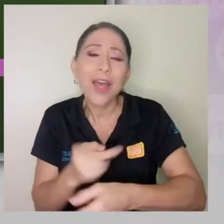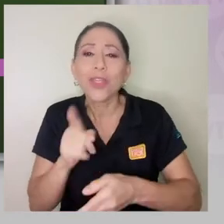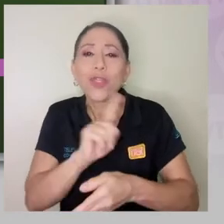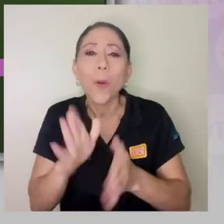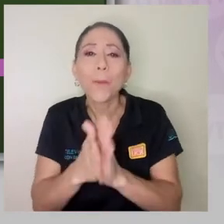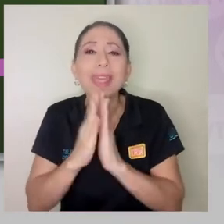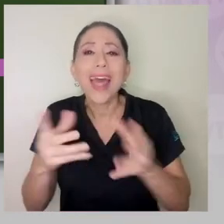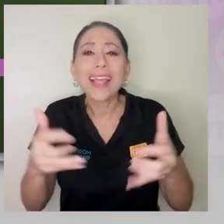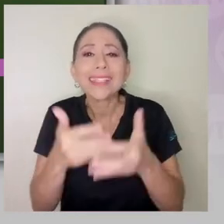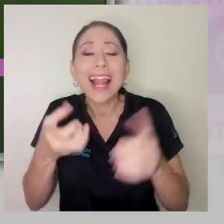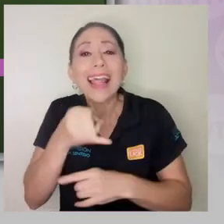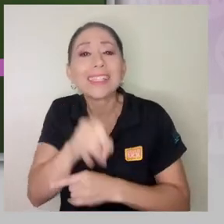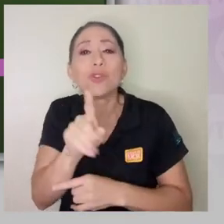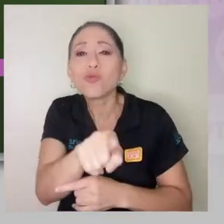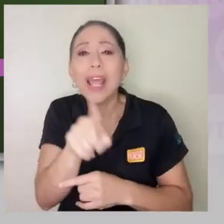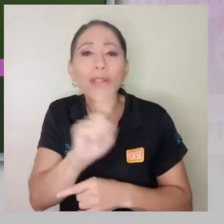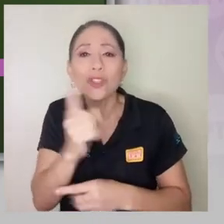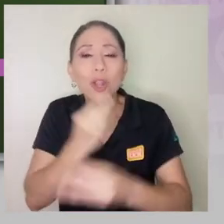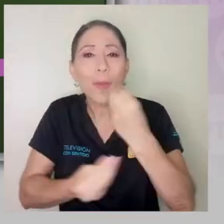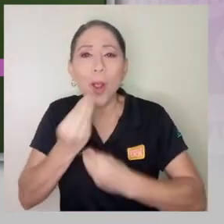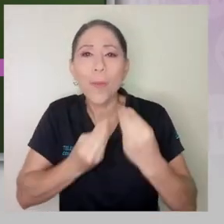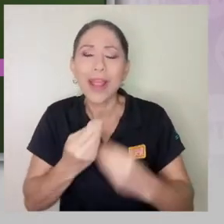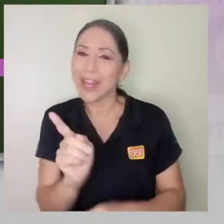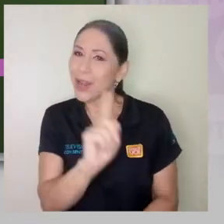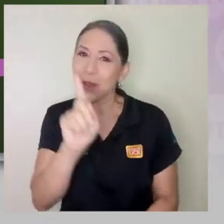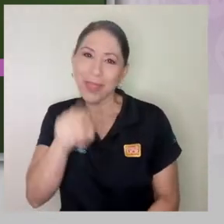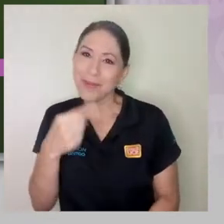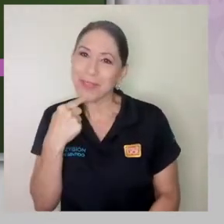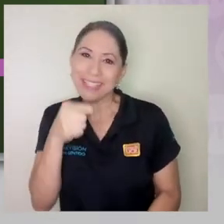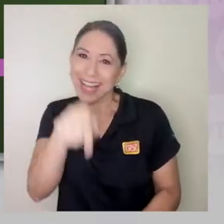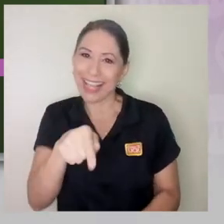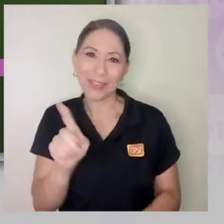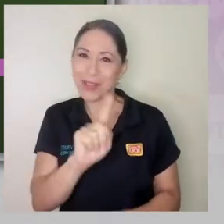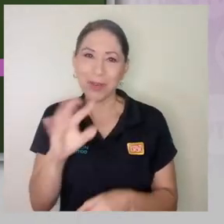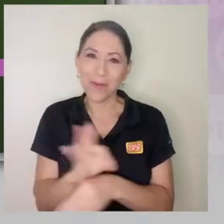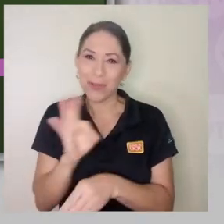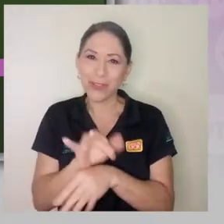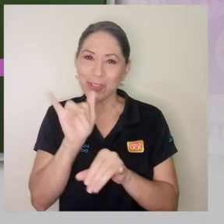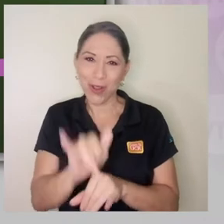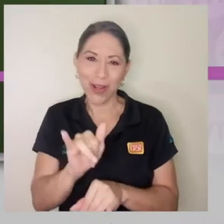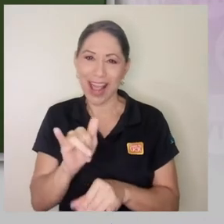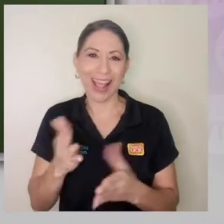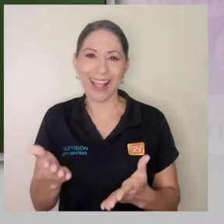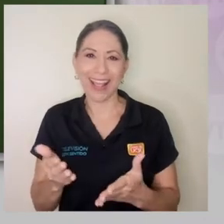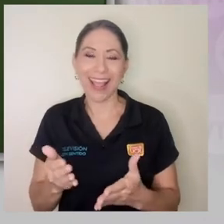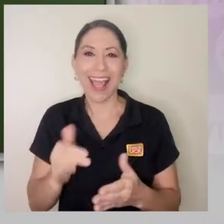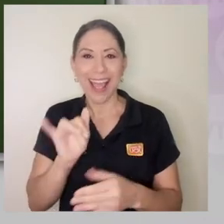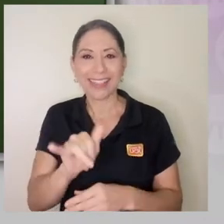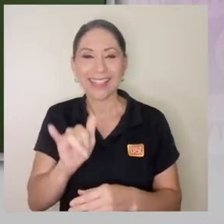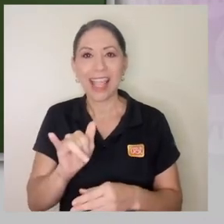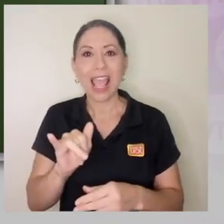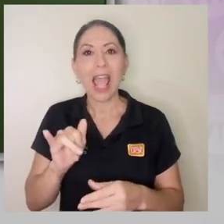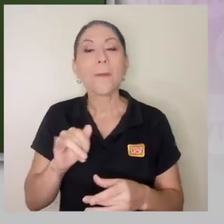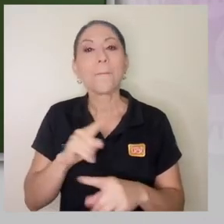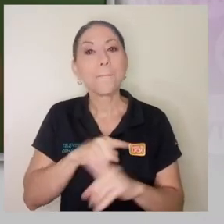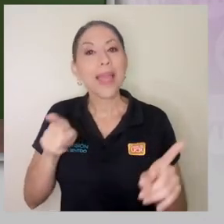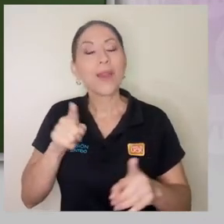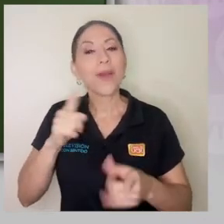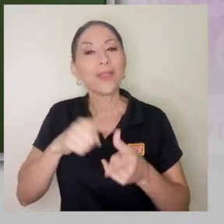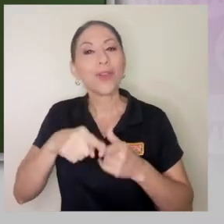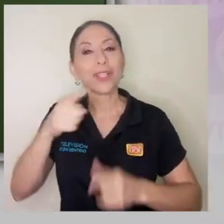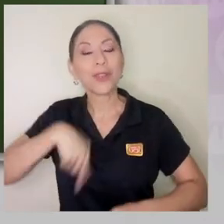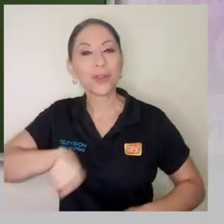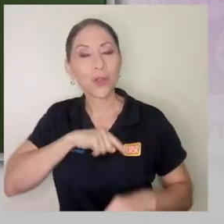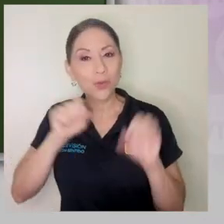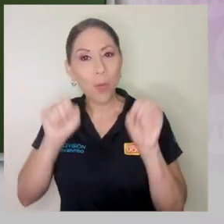lo que nos funciona desde la parte nutricional. Entonces nos da mucha luz para ver desde las líneas de